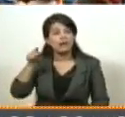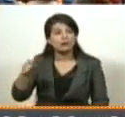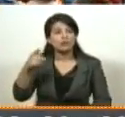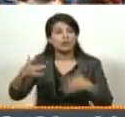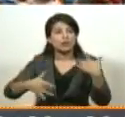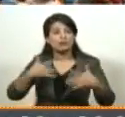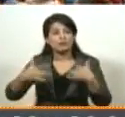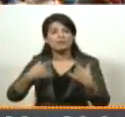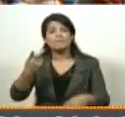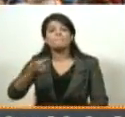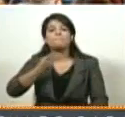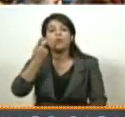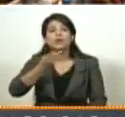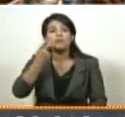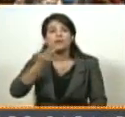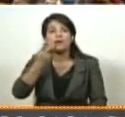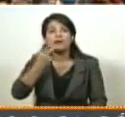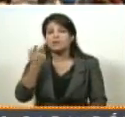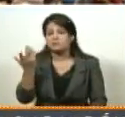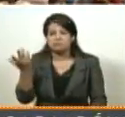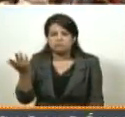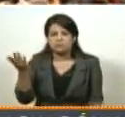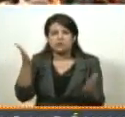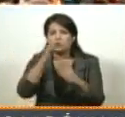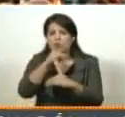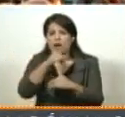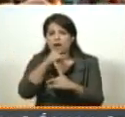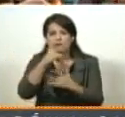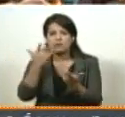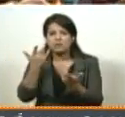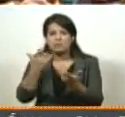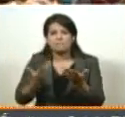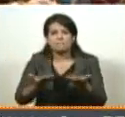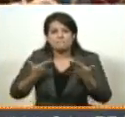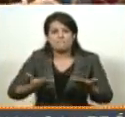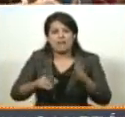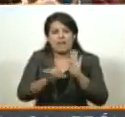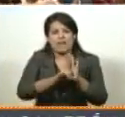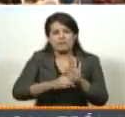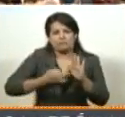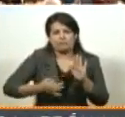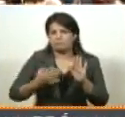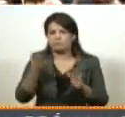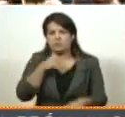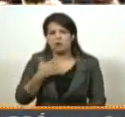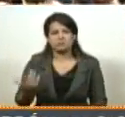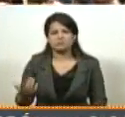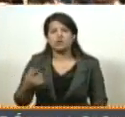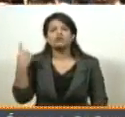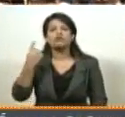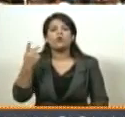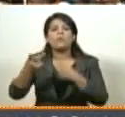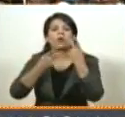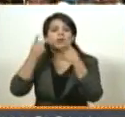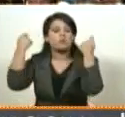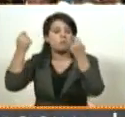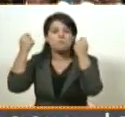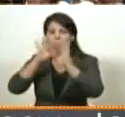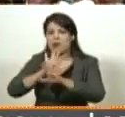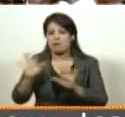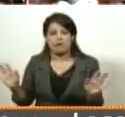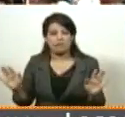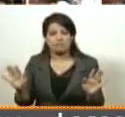actividad política que no tiene ninguna consecuencia jurídica en la ciudadanía. Y lo más importante